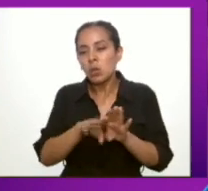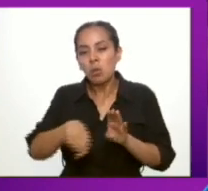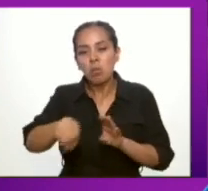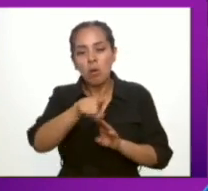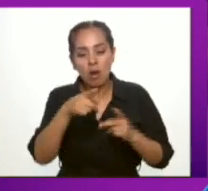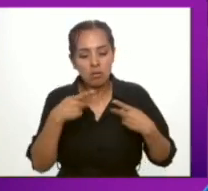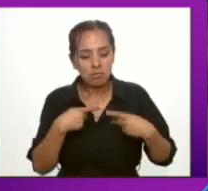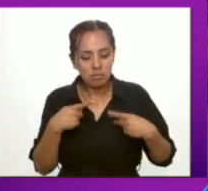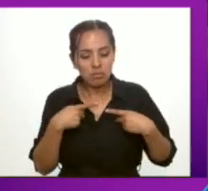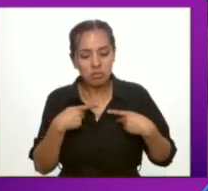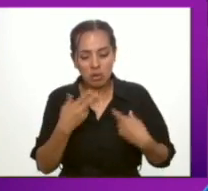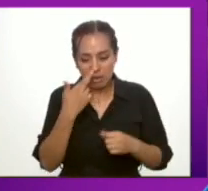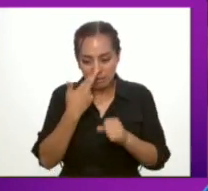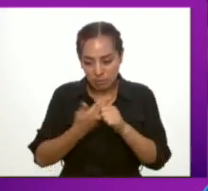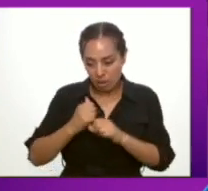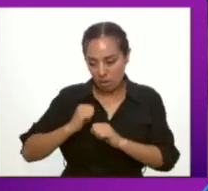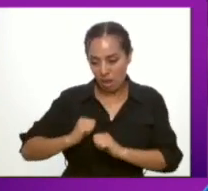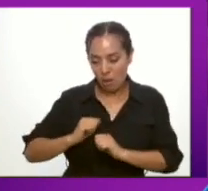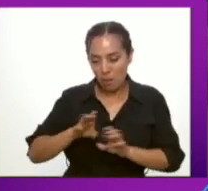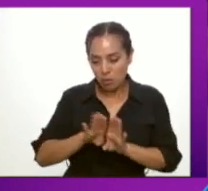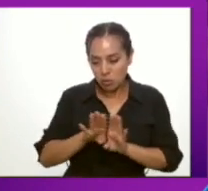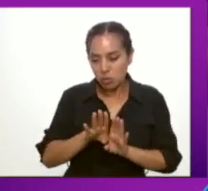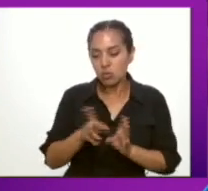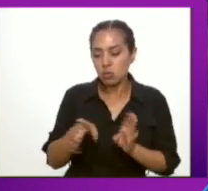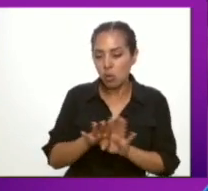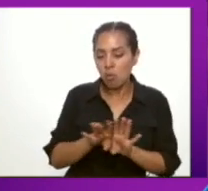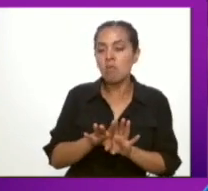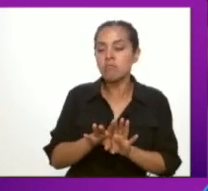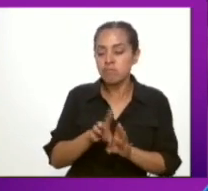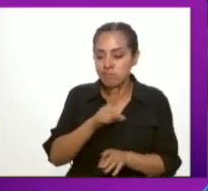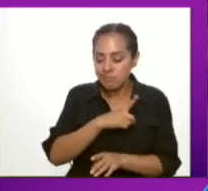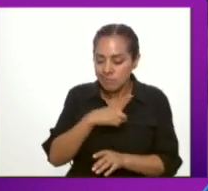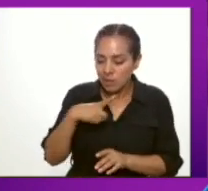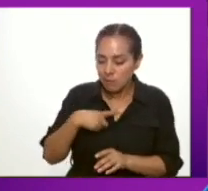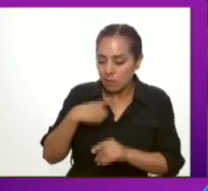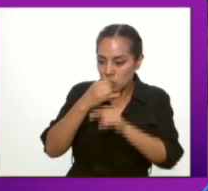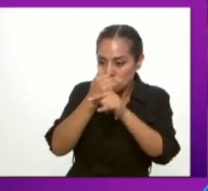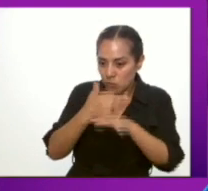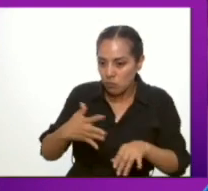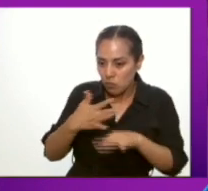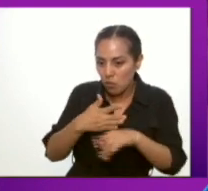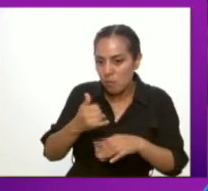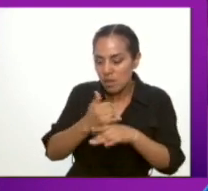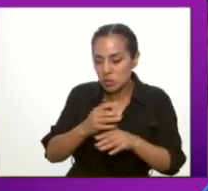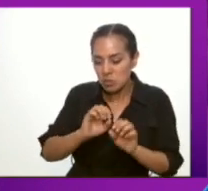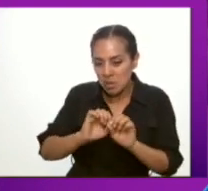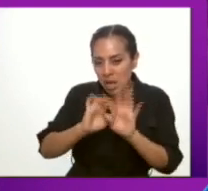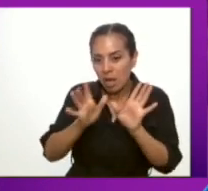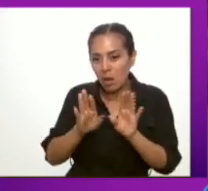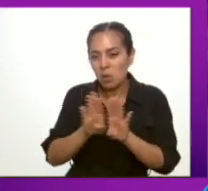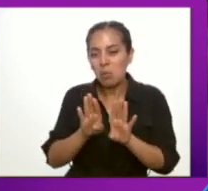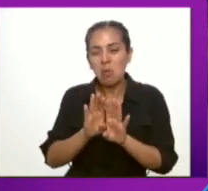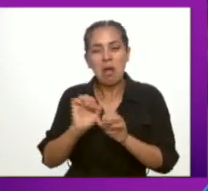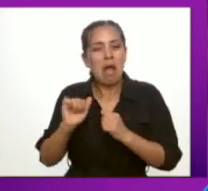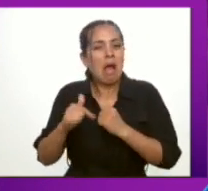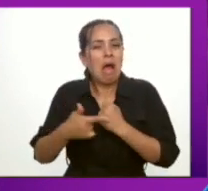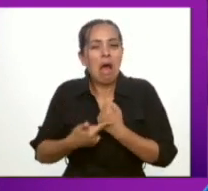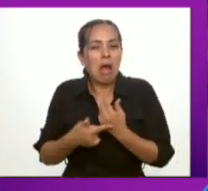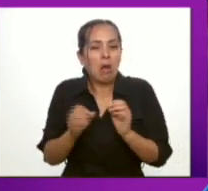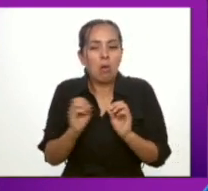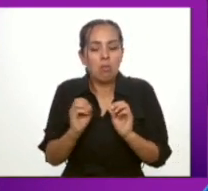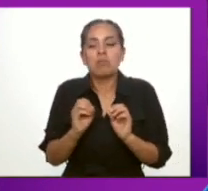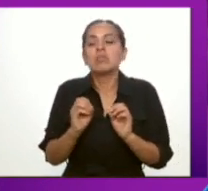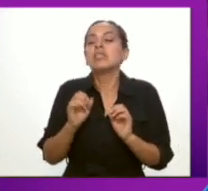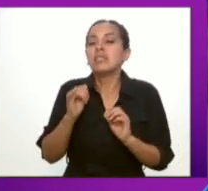servidores públicos nos encontramos sujetos a la rendición de cuentas no como un concepto abstracto sino como una